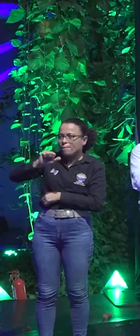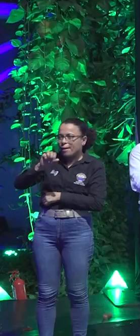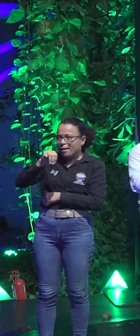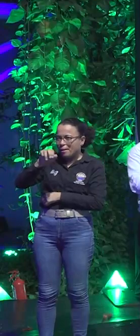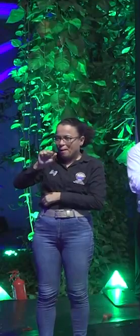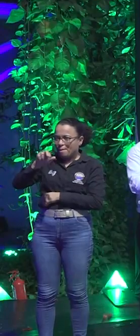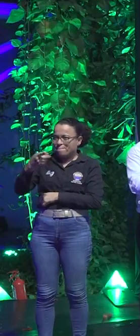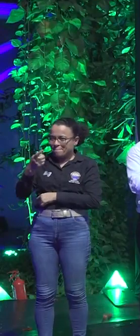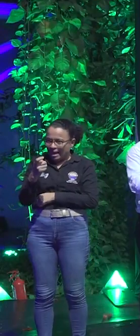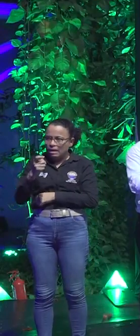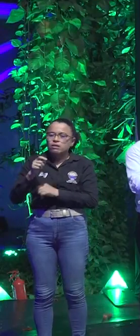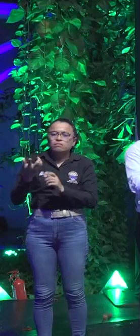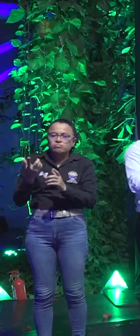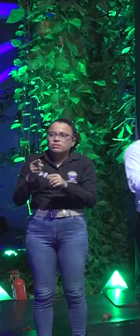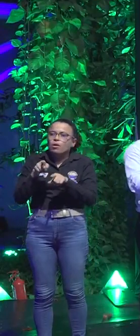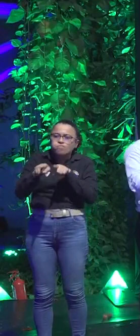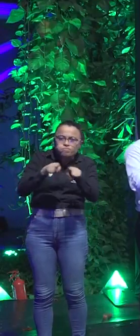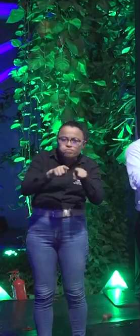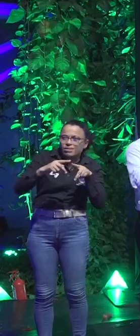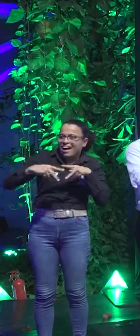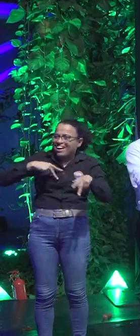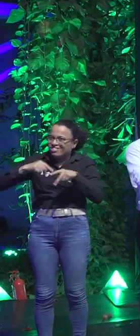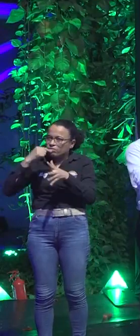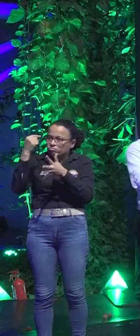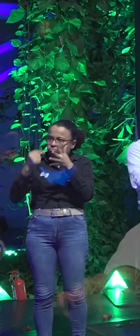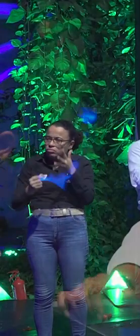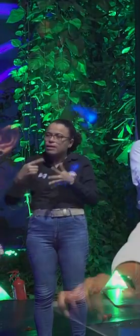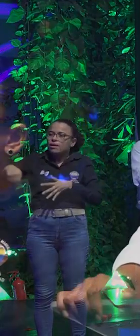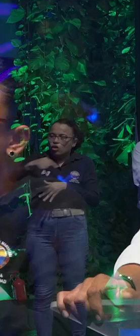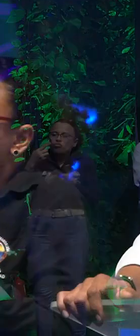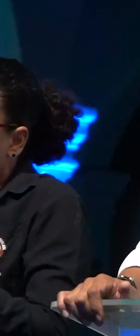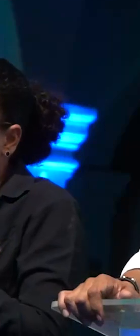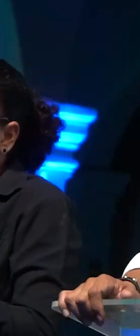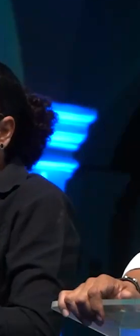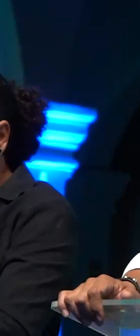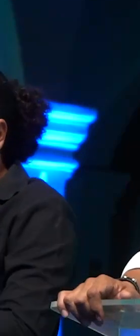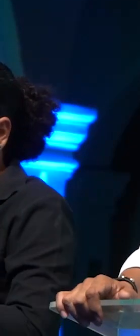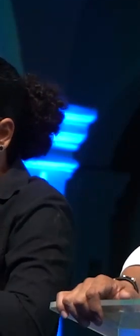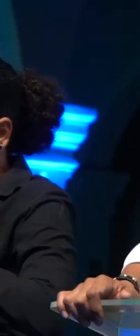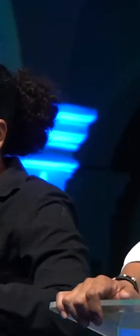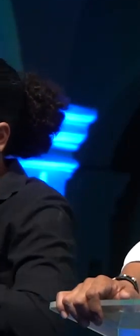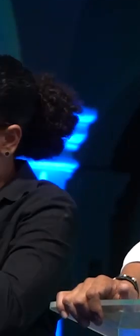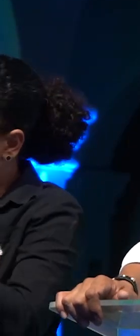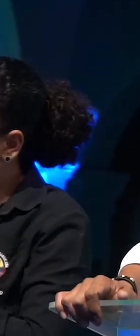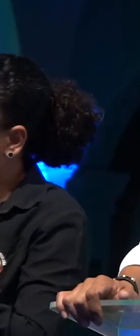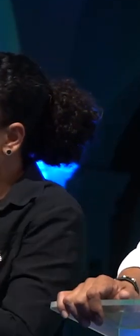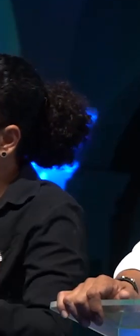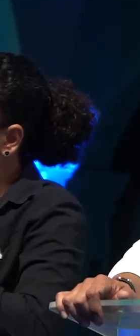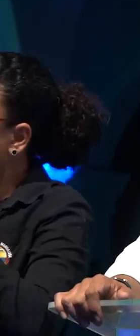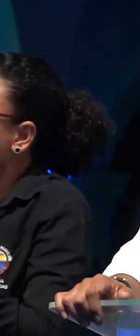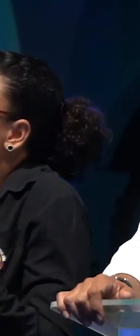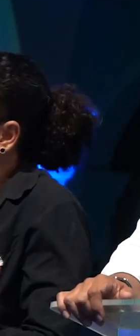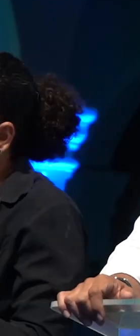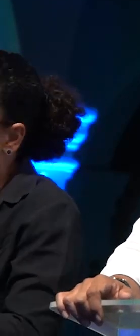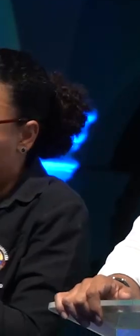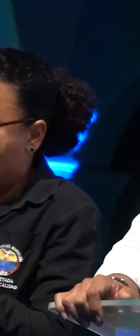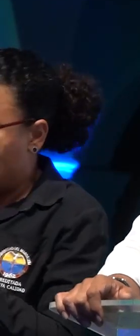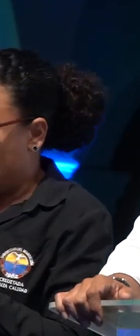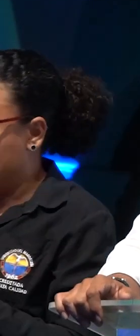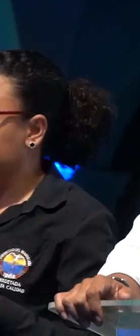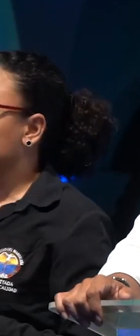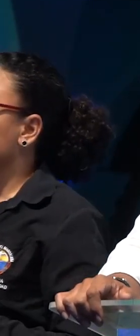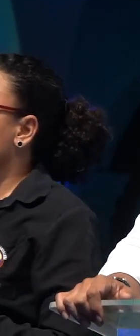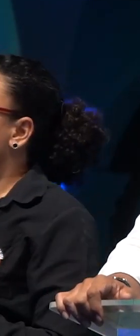de la mano con la universidad. Puede que no sea significativo en contextos de territorios desarrollados, pero en el nuestro es